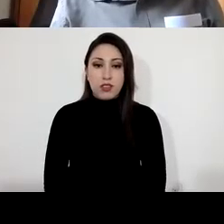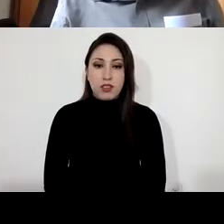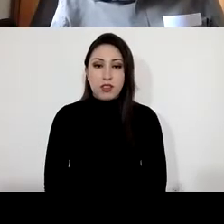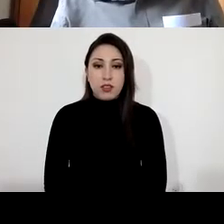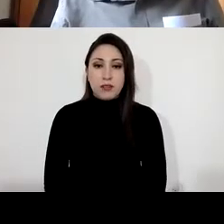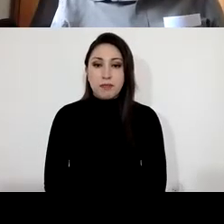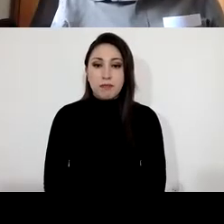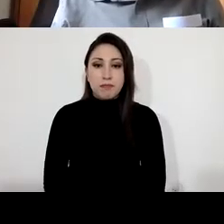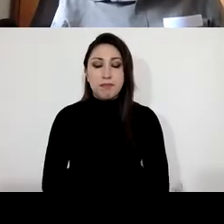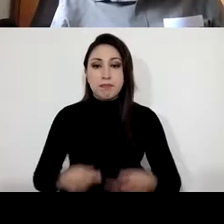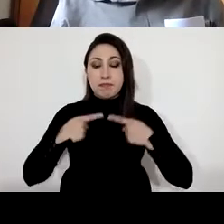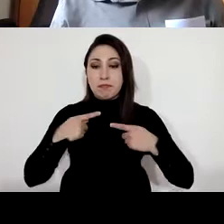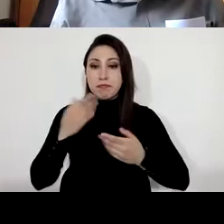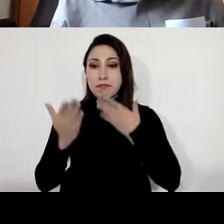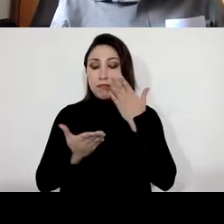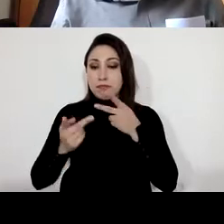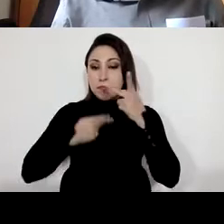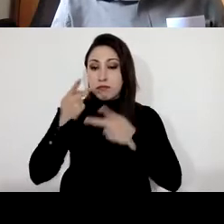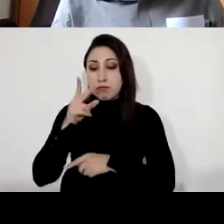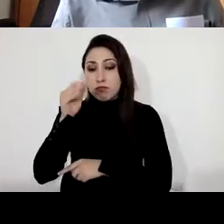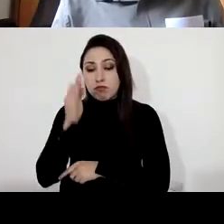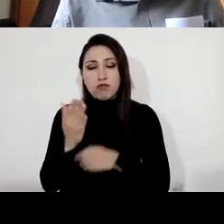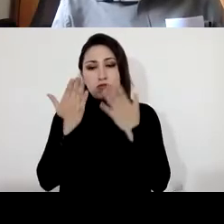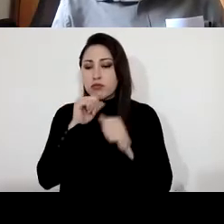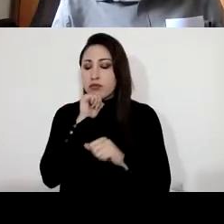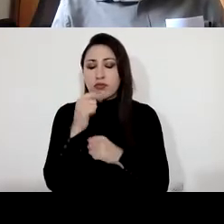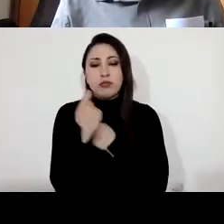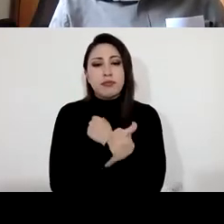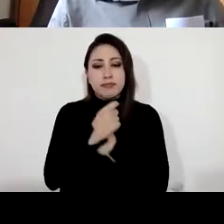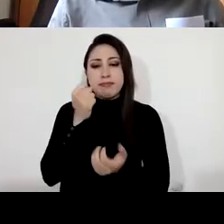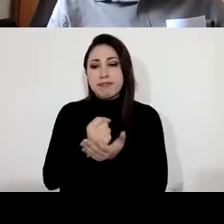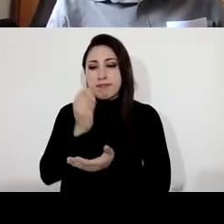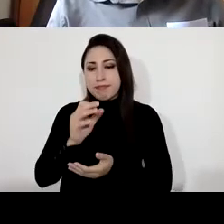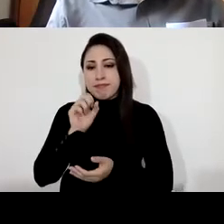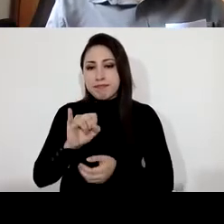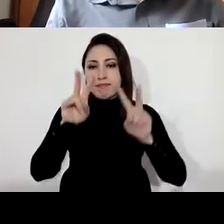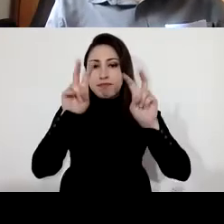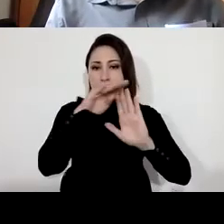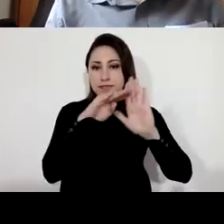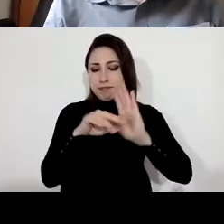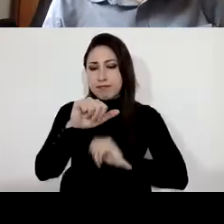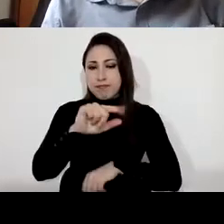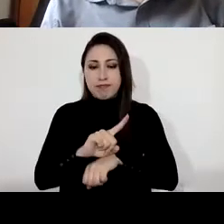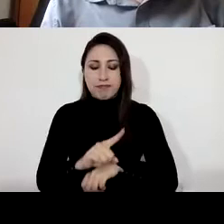Presidente, no habiendo ningún comentario al respecto, se entiende que se tiene por aprobado por unanimidad el orden del